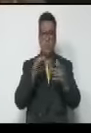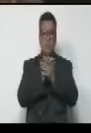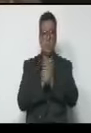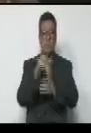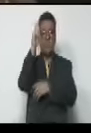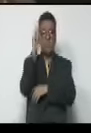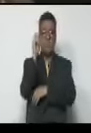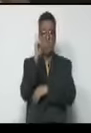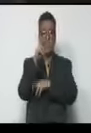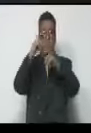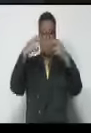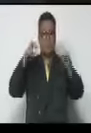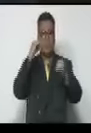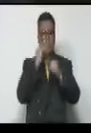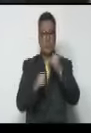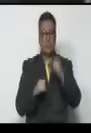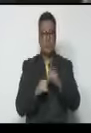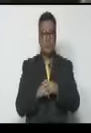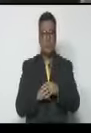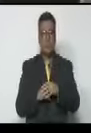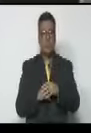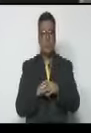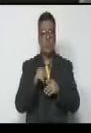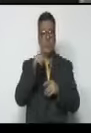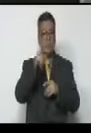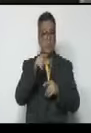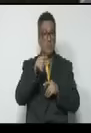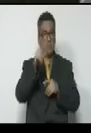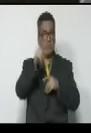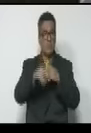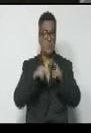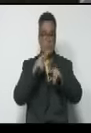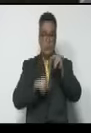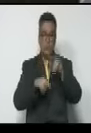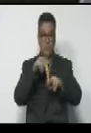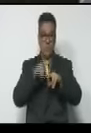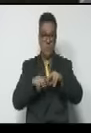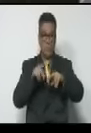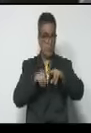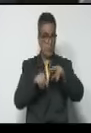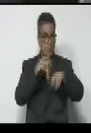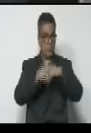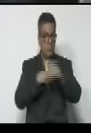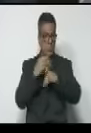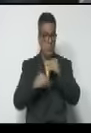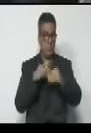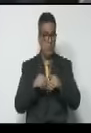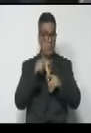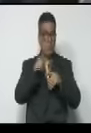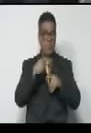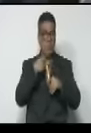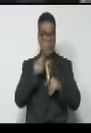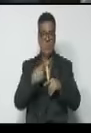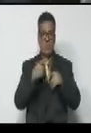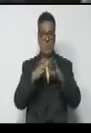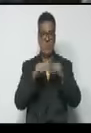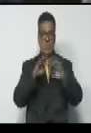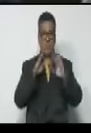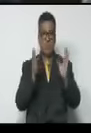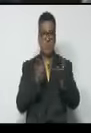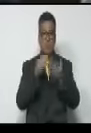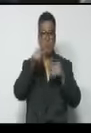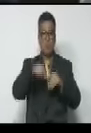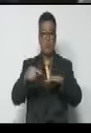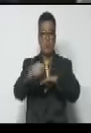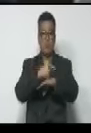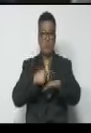diputados? Y con ello concluyo. Están generando las condiciones subjetivas para decirle al mundo que este es